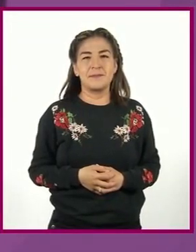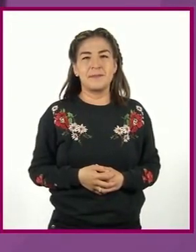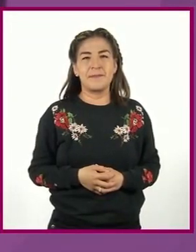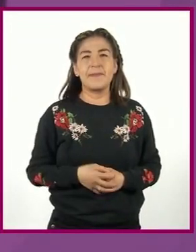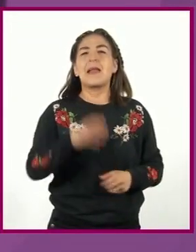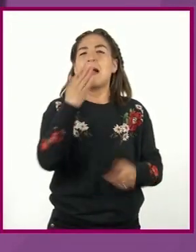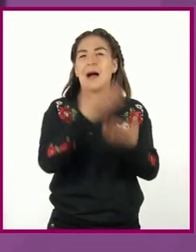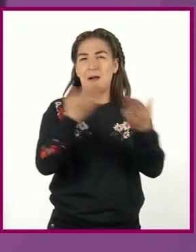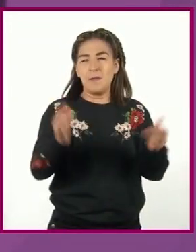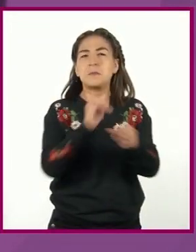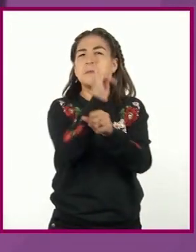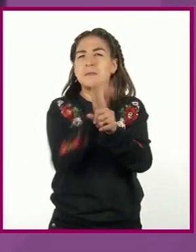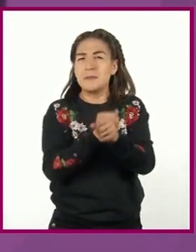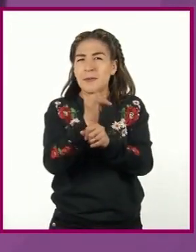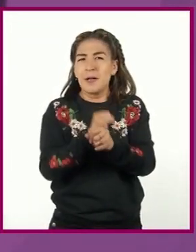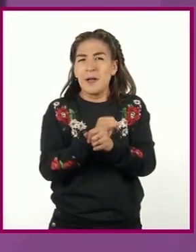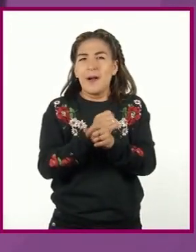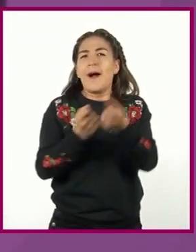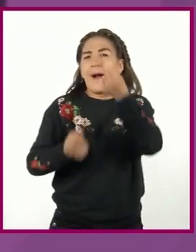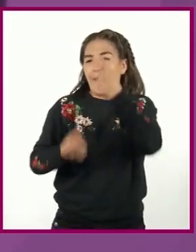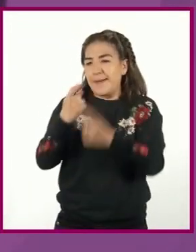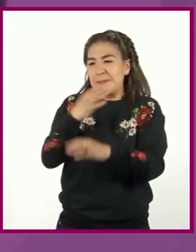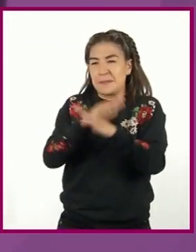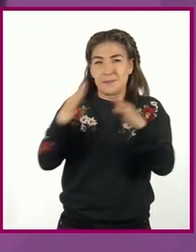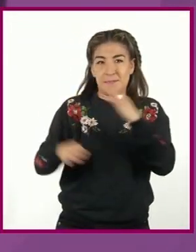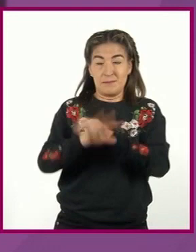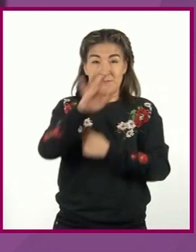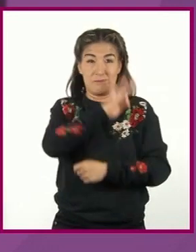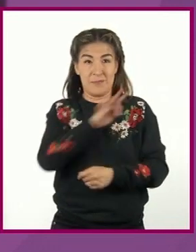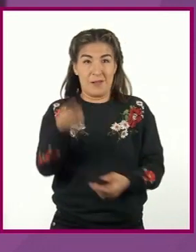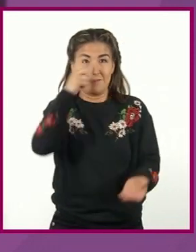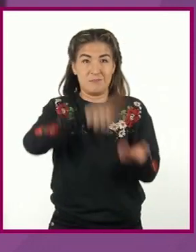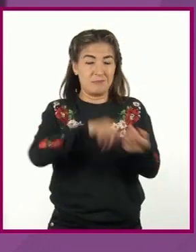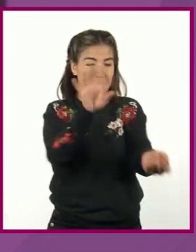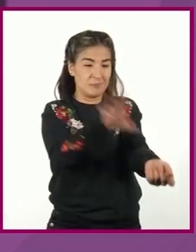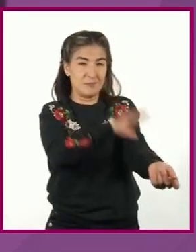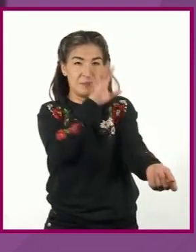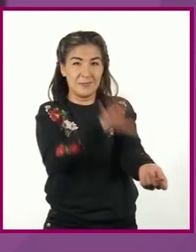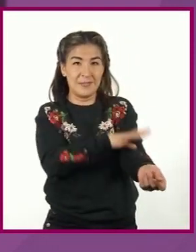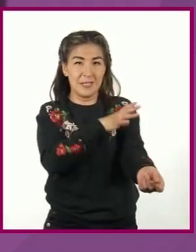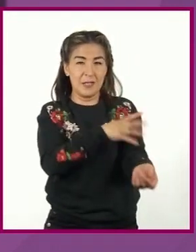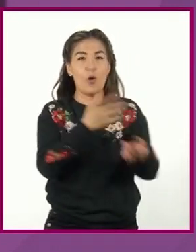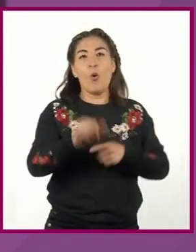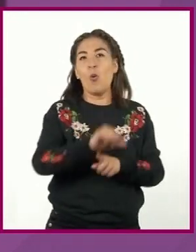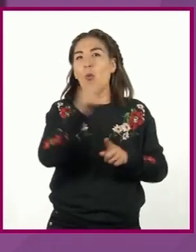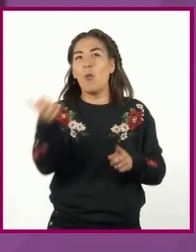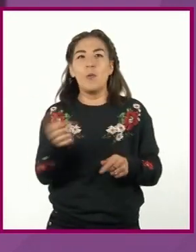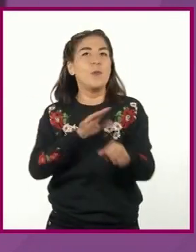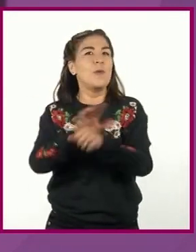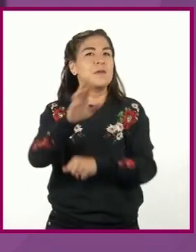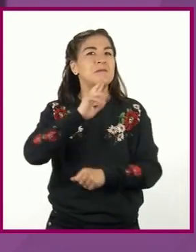Ahora investiguemos si algunos materiales pueden conducir la carga eléctrica mejor que otros.